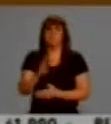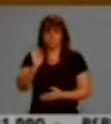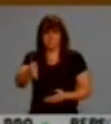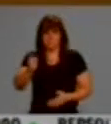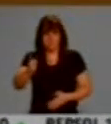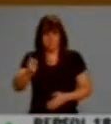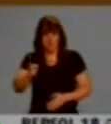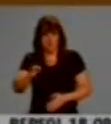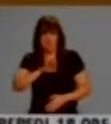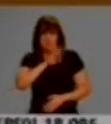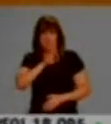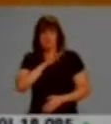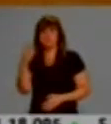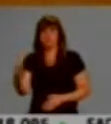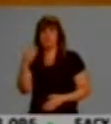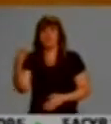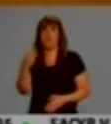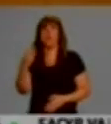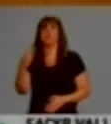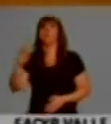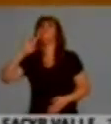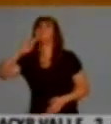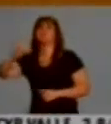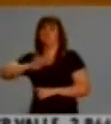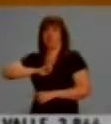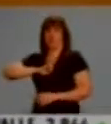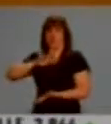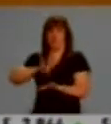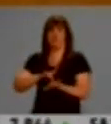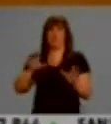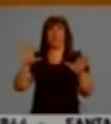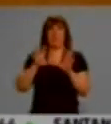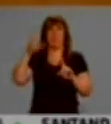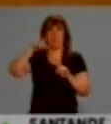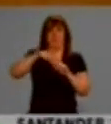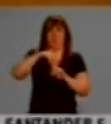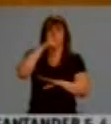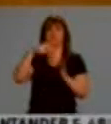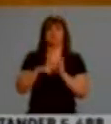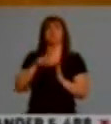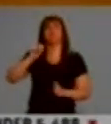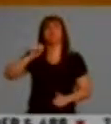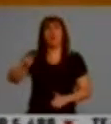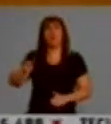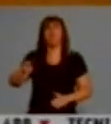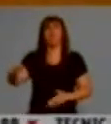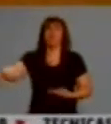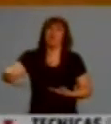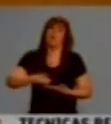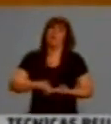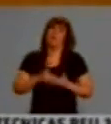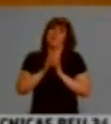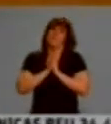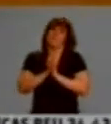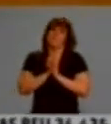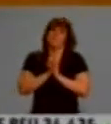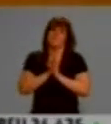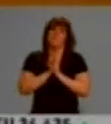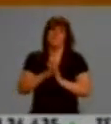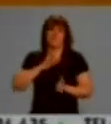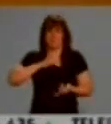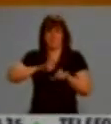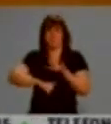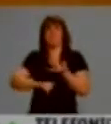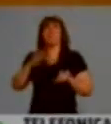que el señor Bárcenas le llamó a usted por teléfono el 10 de mayo del 2012 y le pidió que facilitara que su esposa